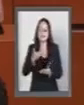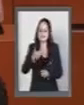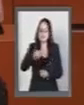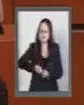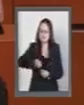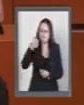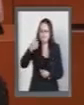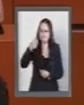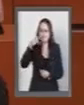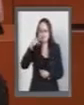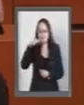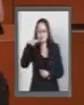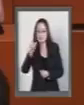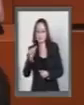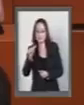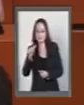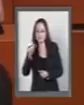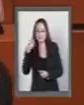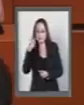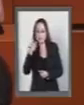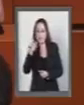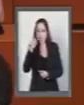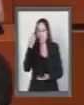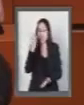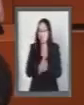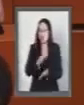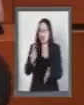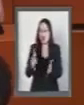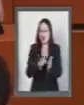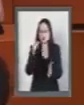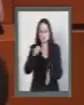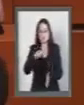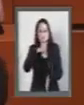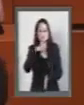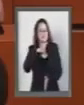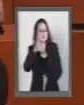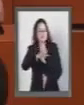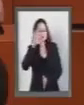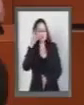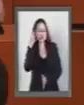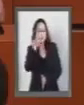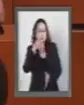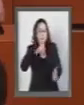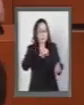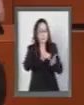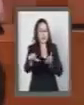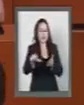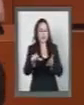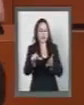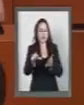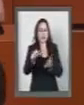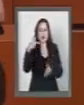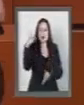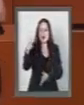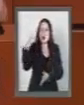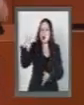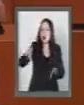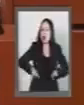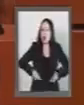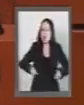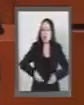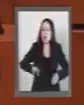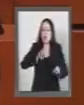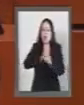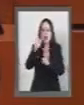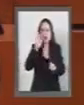formalmente usa el veto presidencial, pero ha vetado lo que se le ha dado la gana a